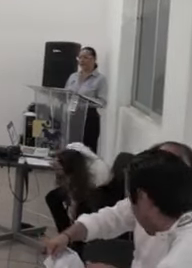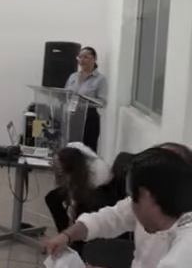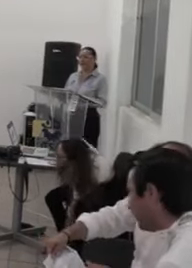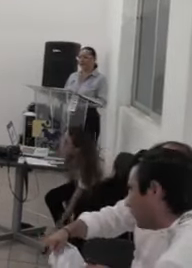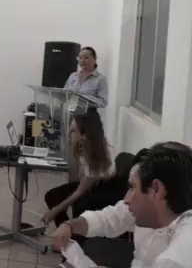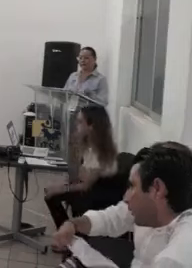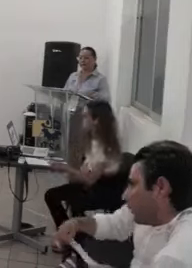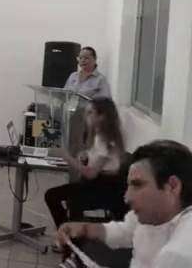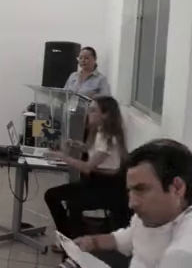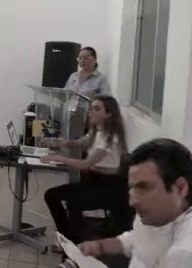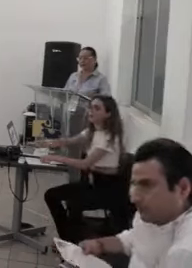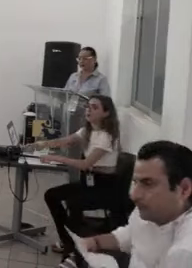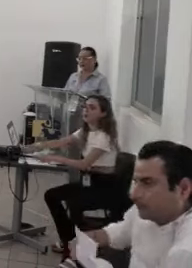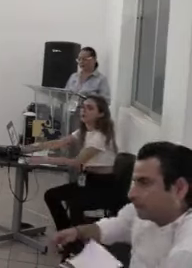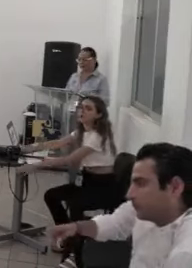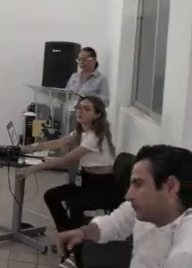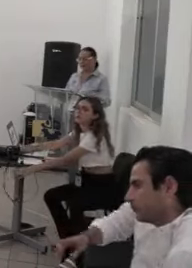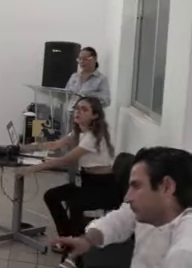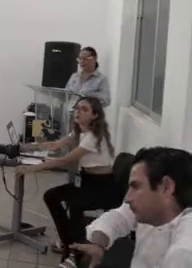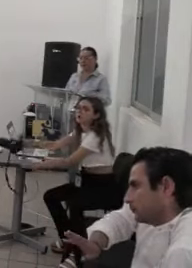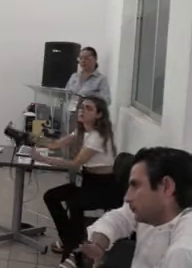presidente de Test Beach,